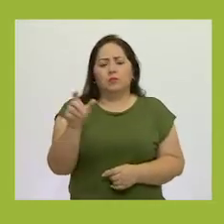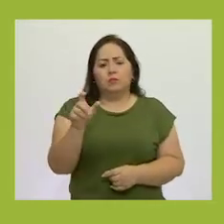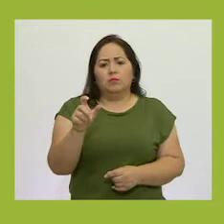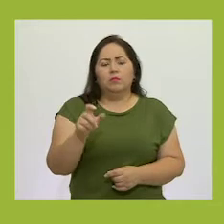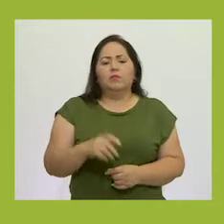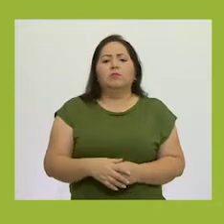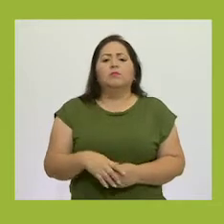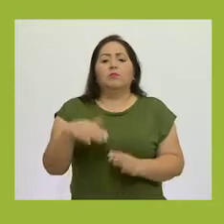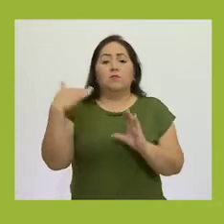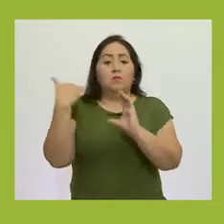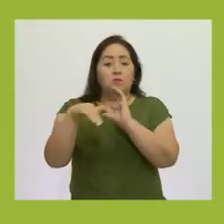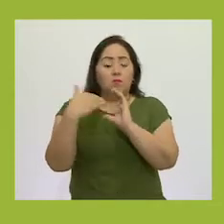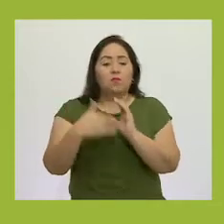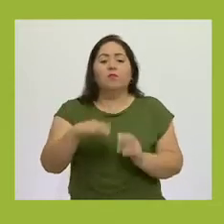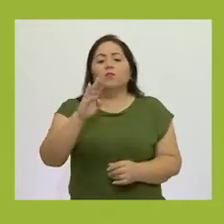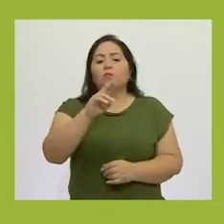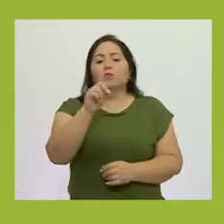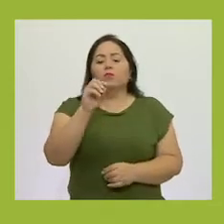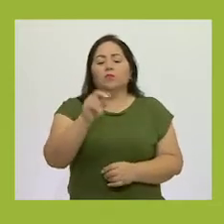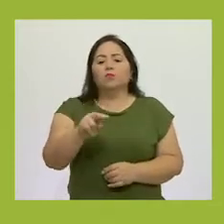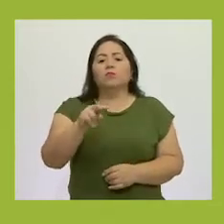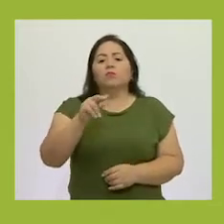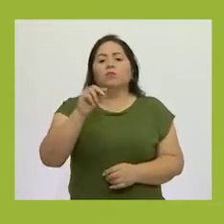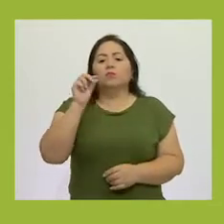sep.gob.mx. Correo